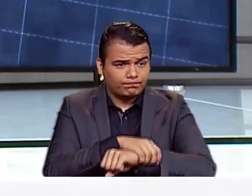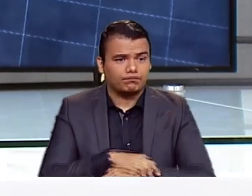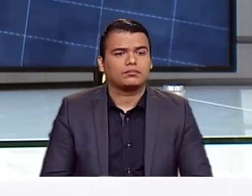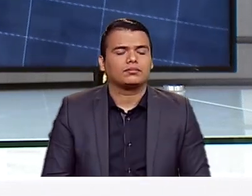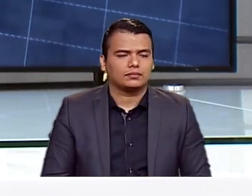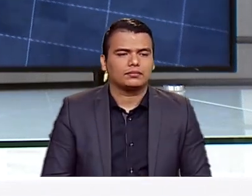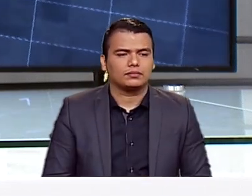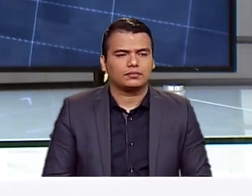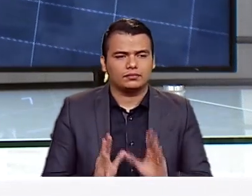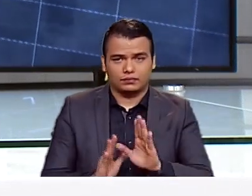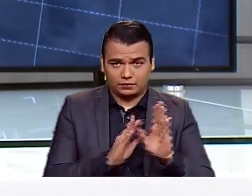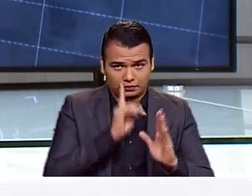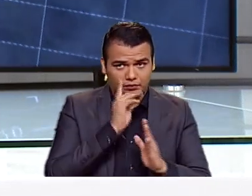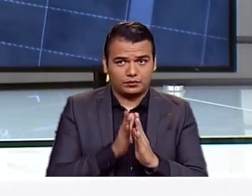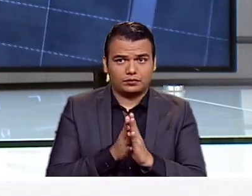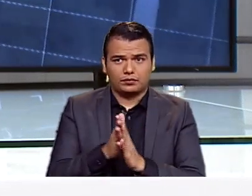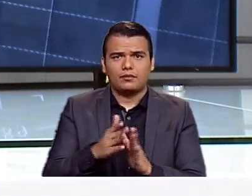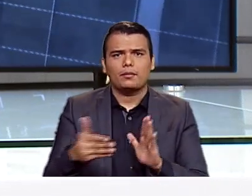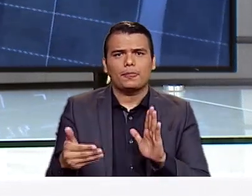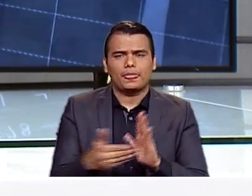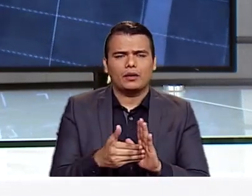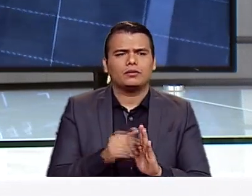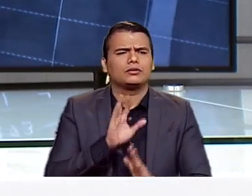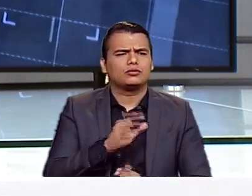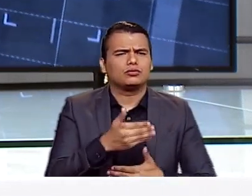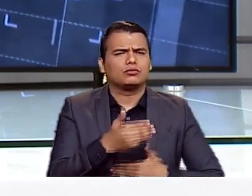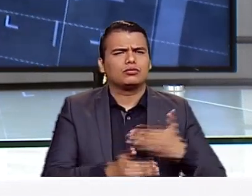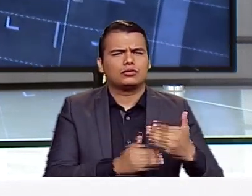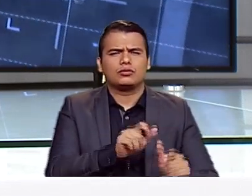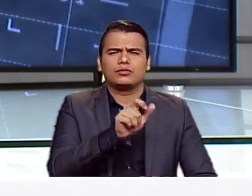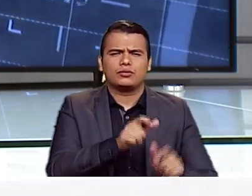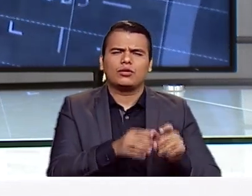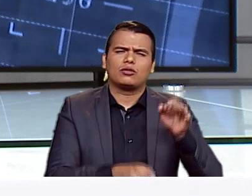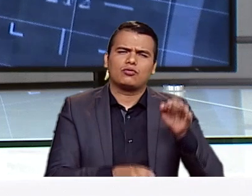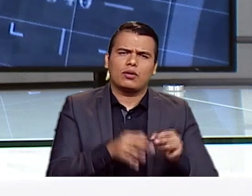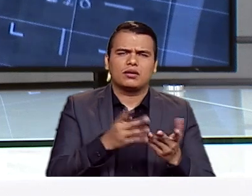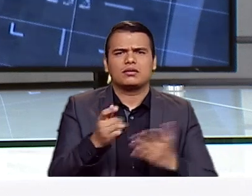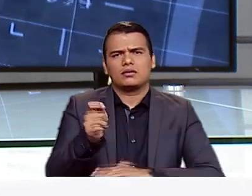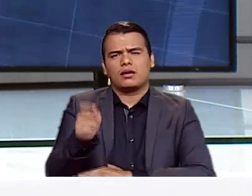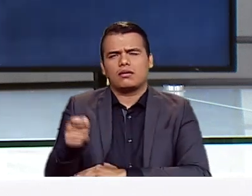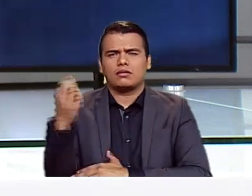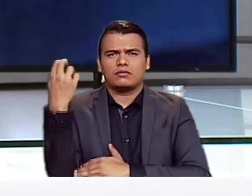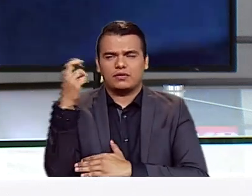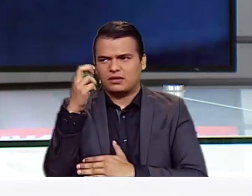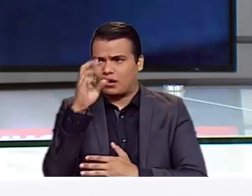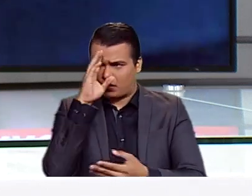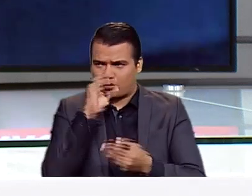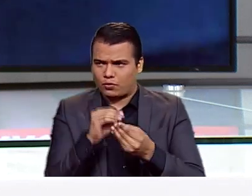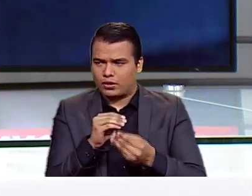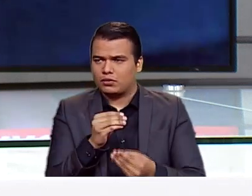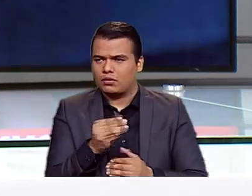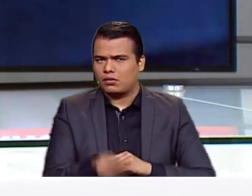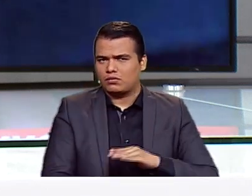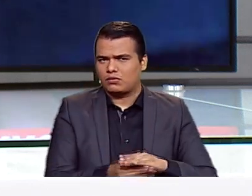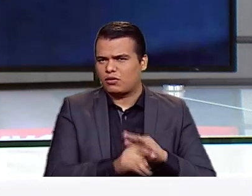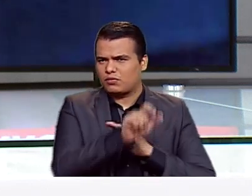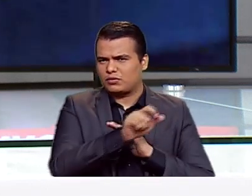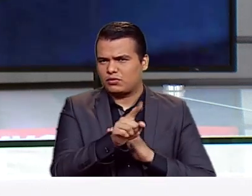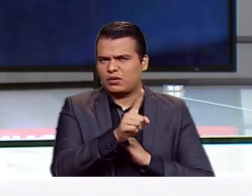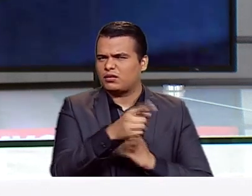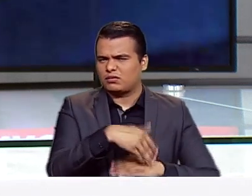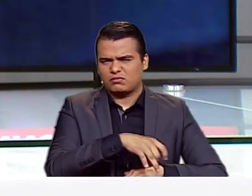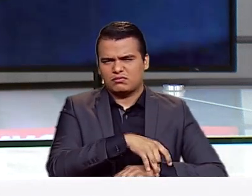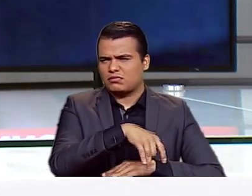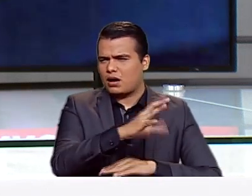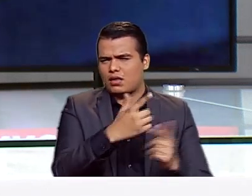En otras noticias, graves denuncias sobre la manera como jueces, fiscales y abogados se han unido para delinquir, protegiendo y dejando en la